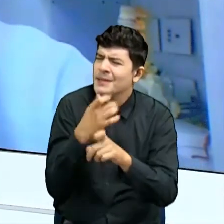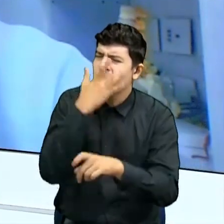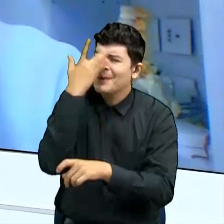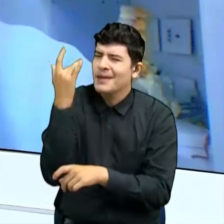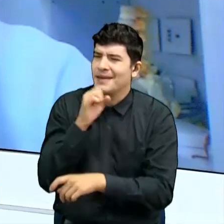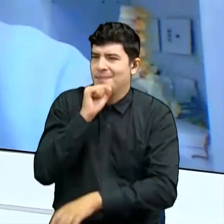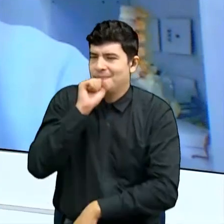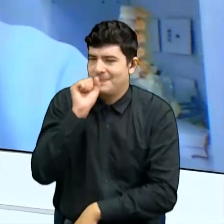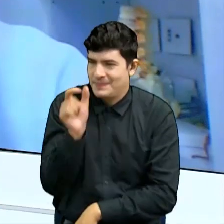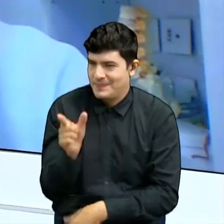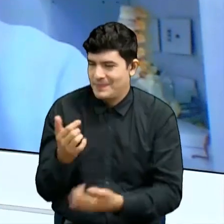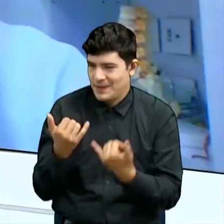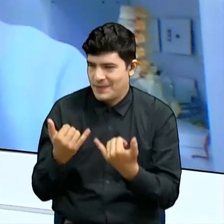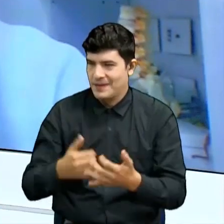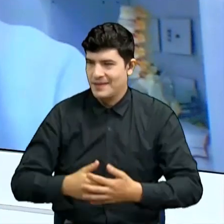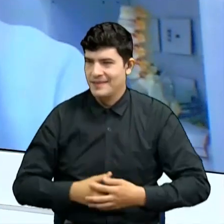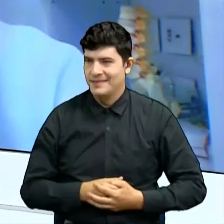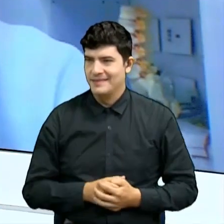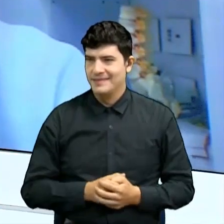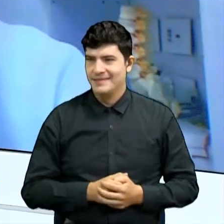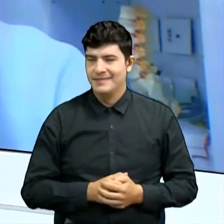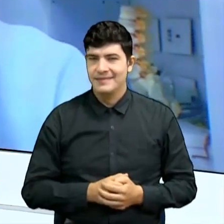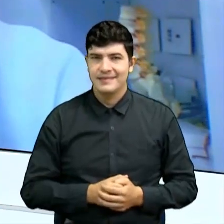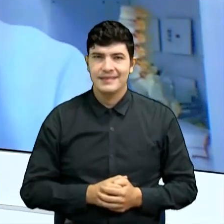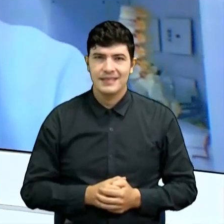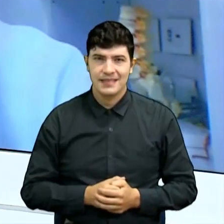medio de toda esta pandemia mundial?